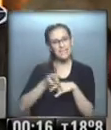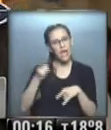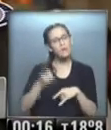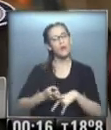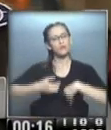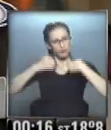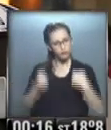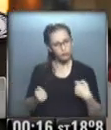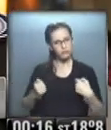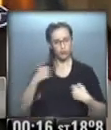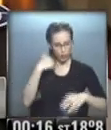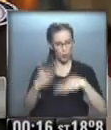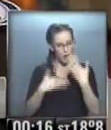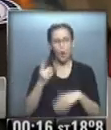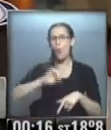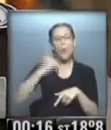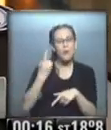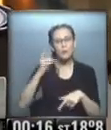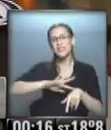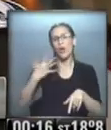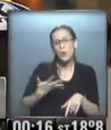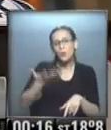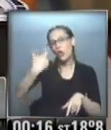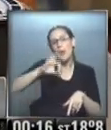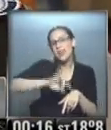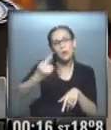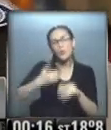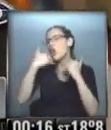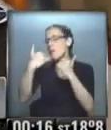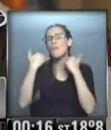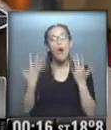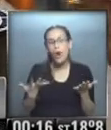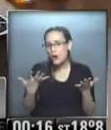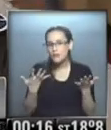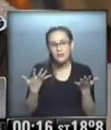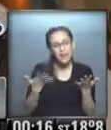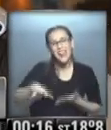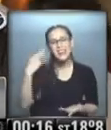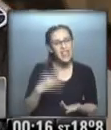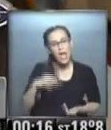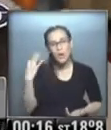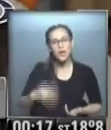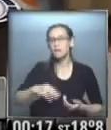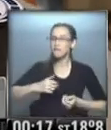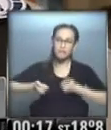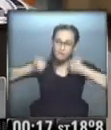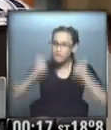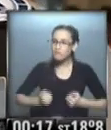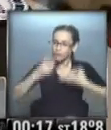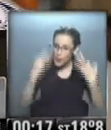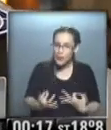para cuando toque jugar, sea un minuto, sean cinco, sean 90. Esta camiseta hay que honrarla dando